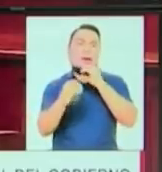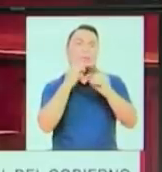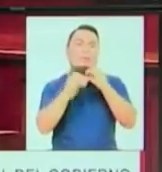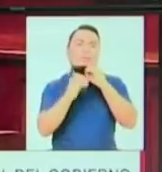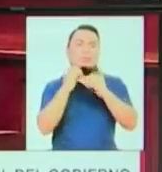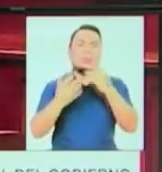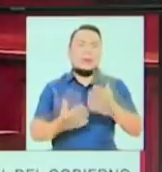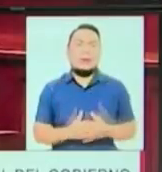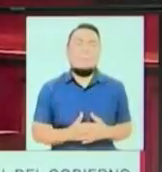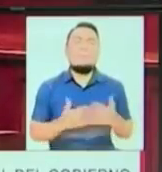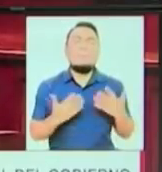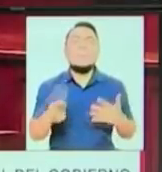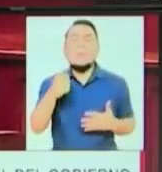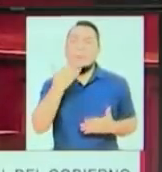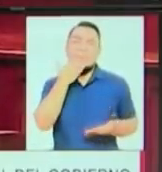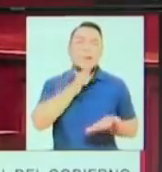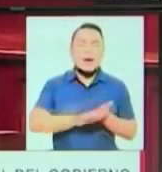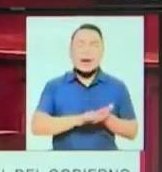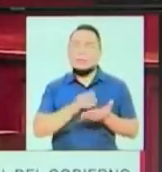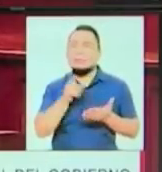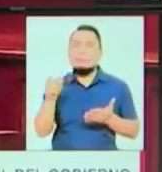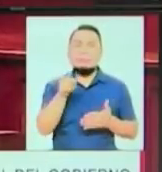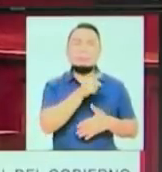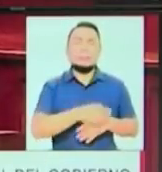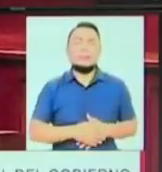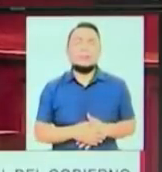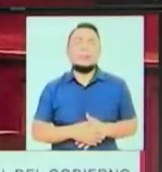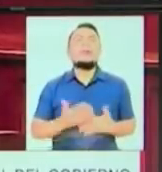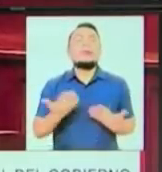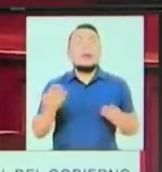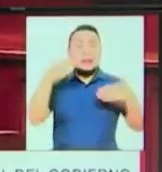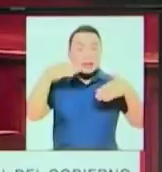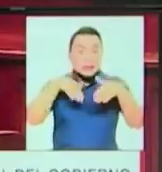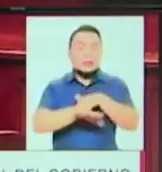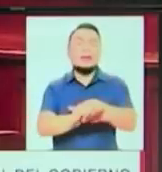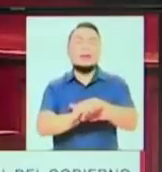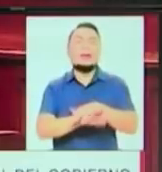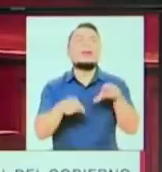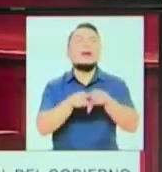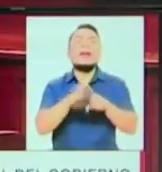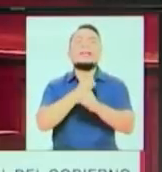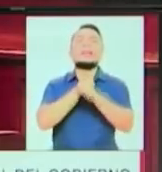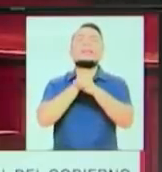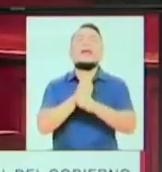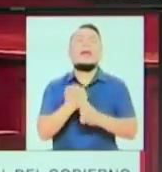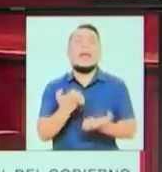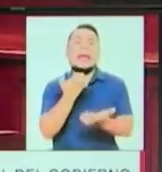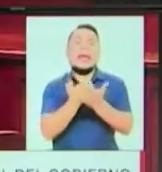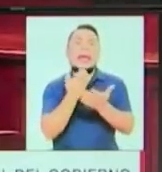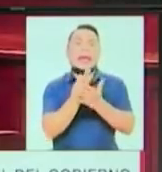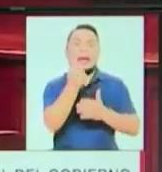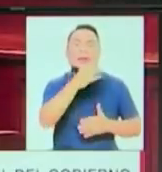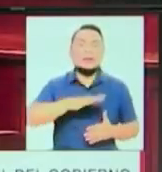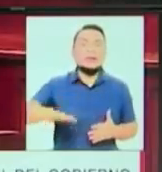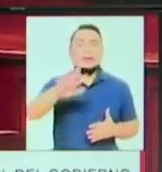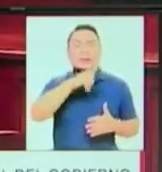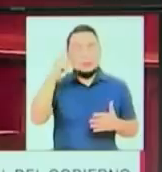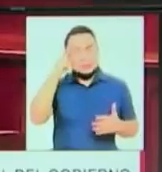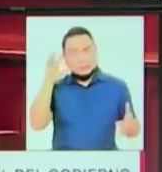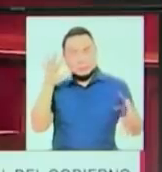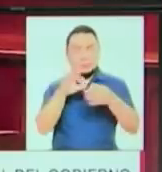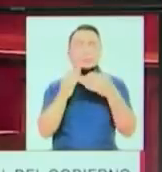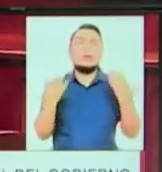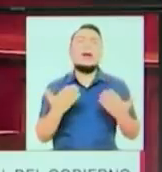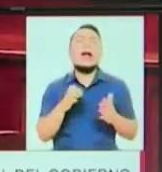matriz energética, se les descuente de inmediato de los impuestos o no se les cobre IGB por importar eso. Ese es el plan natural